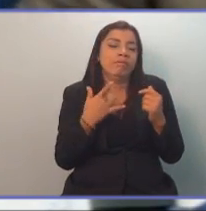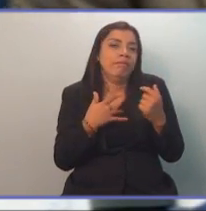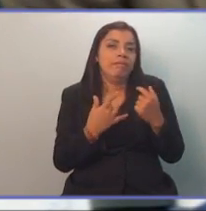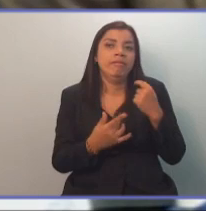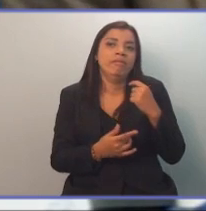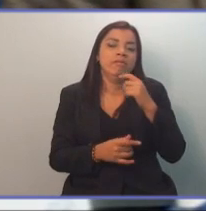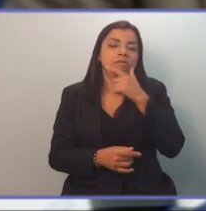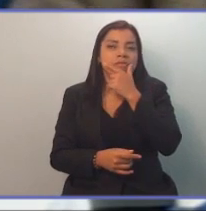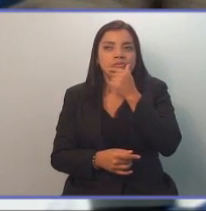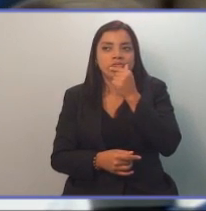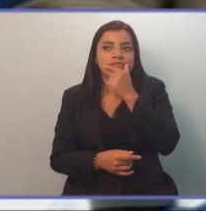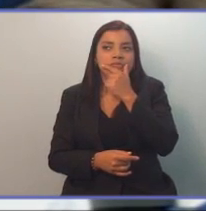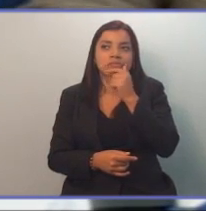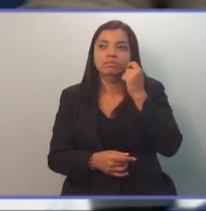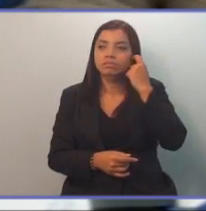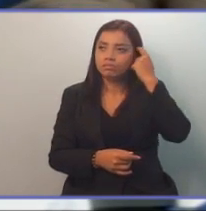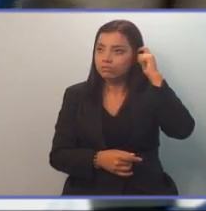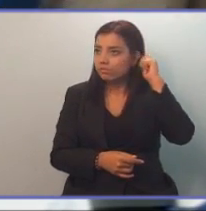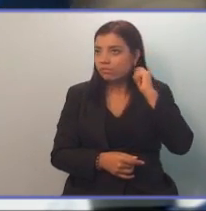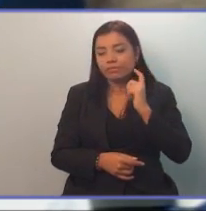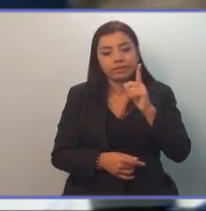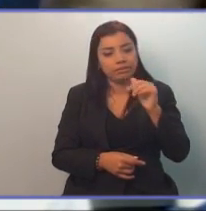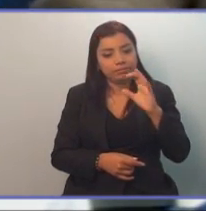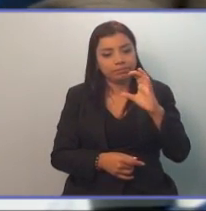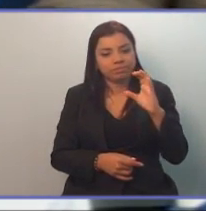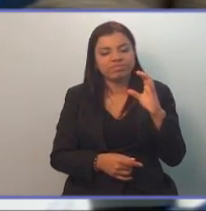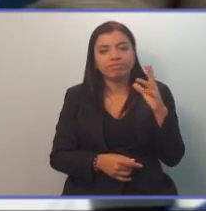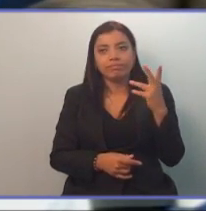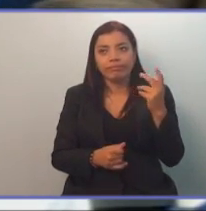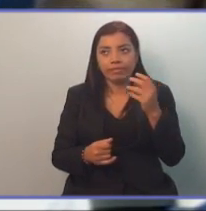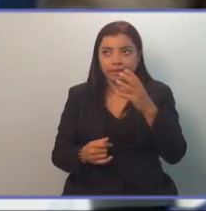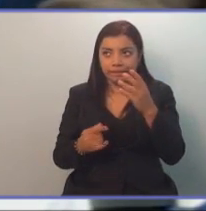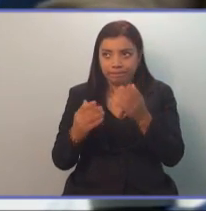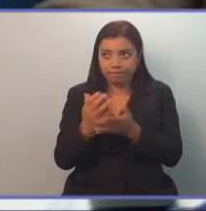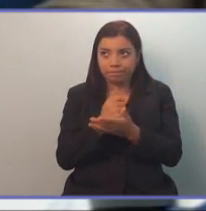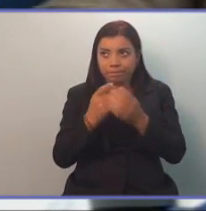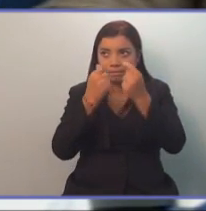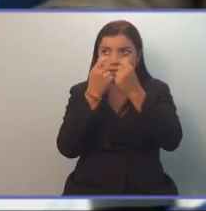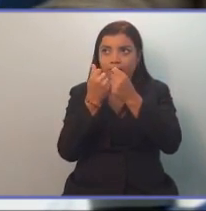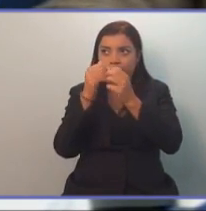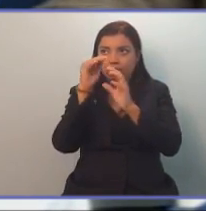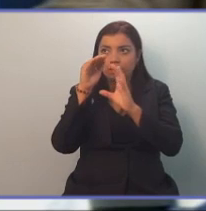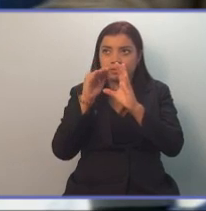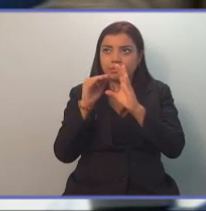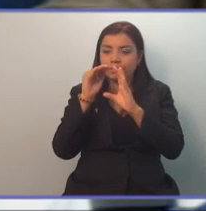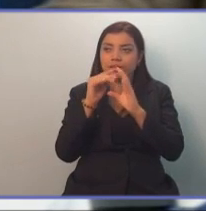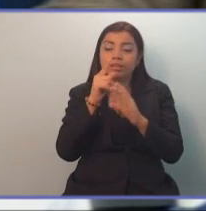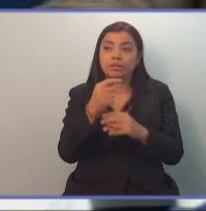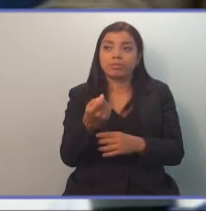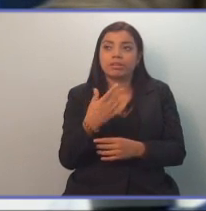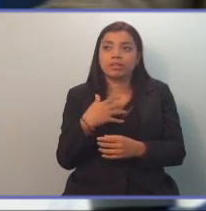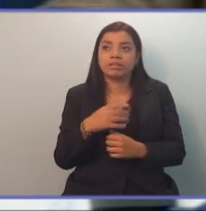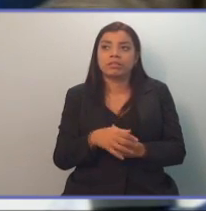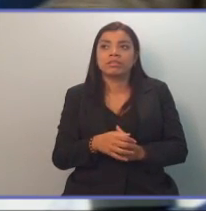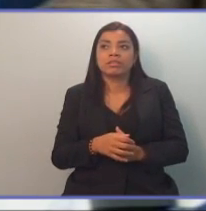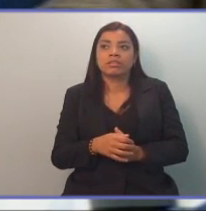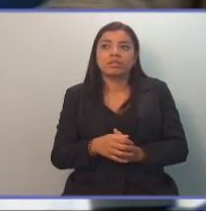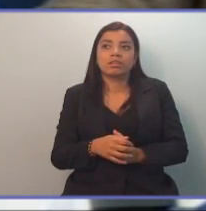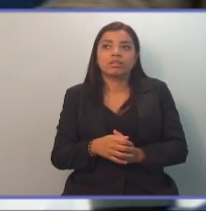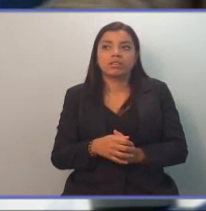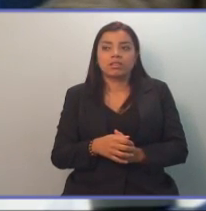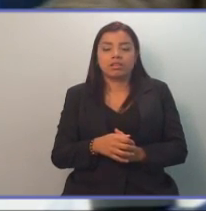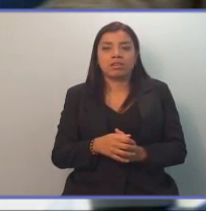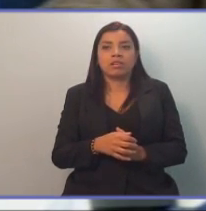un poquito de remembranza fue qué rubros debería reducirse y por qué. Y él, uno de los rubros mencionó, solo